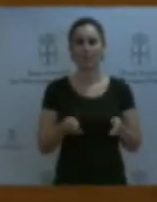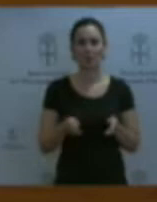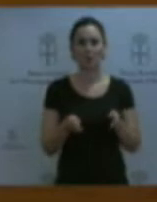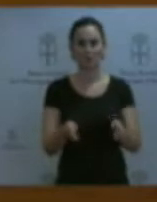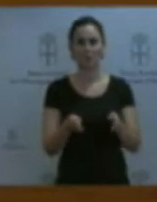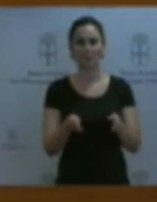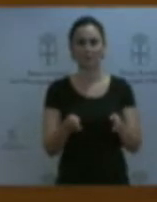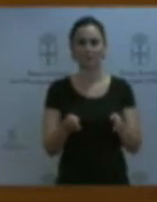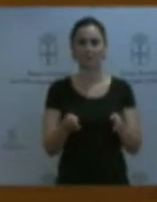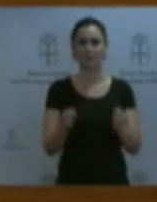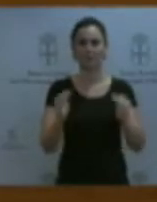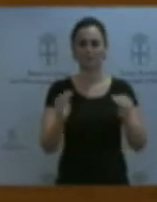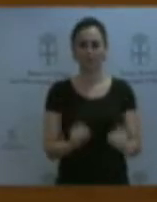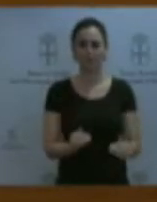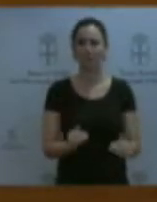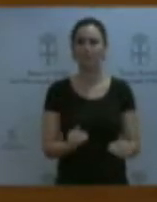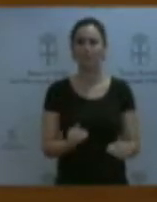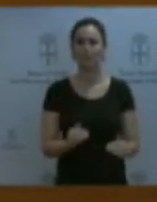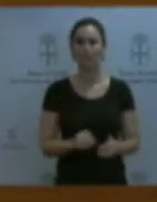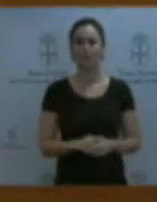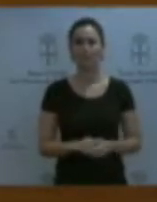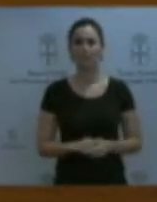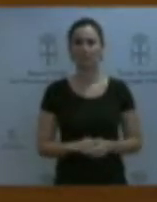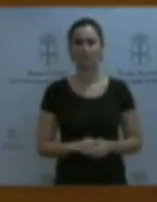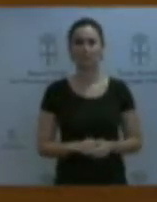prácticamente en lagos, una